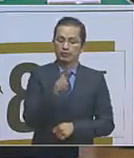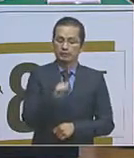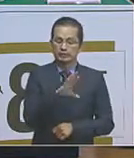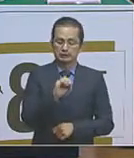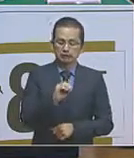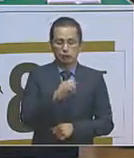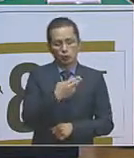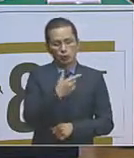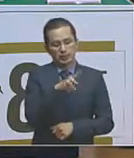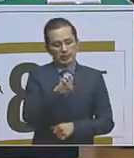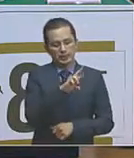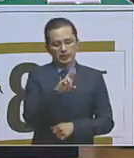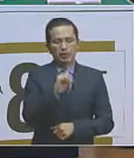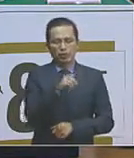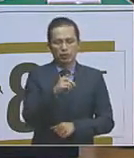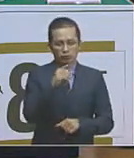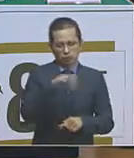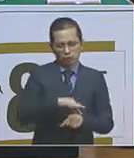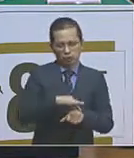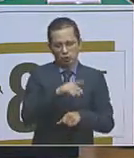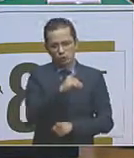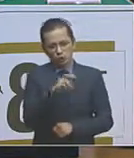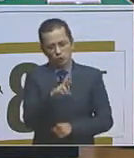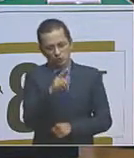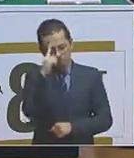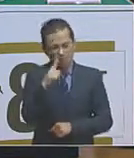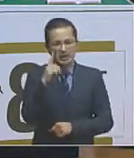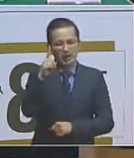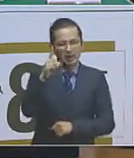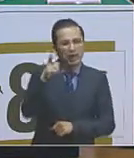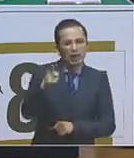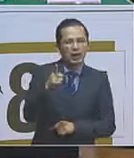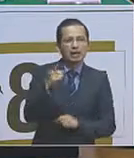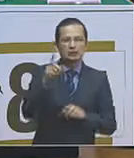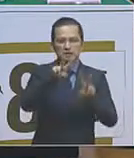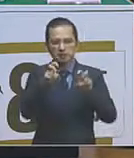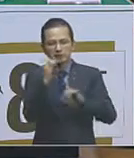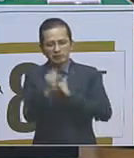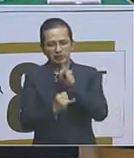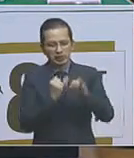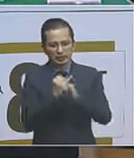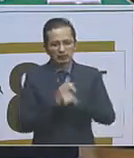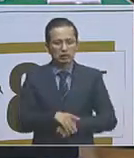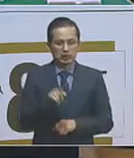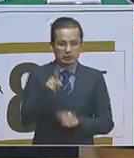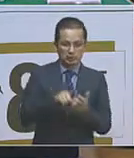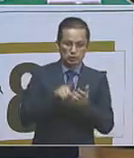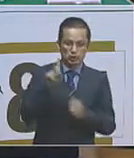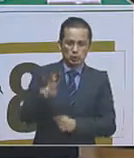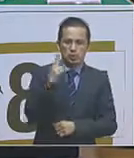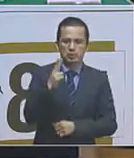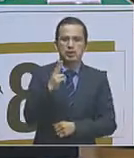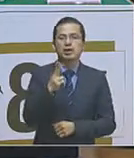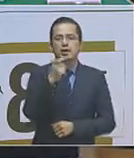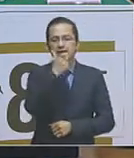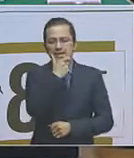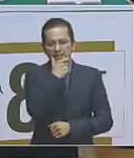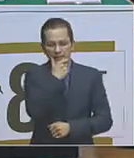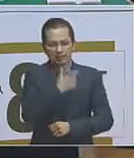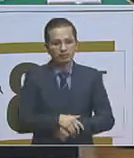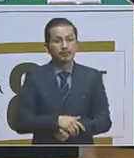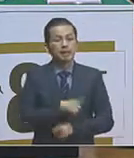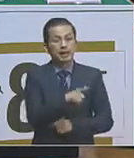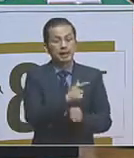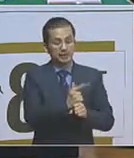relaciones internacionales y maestro en análisis de conflictos internacionales ambos por la universidad de kent inglaterra es